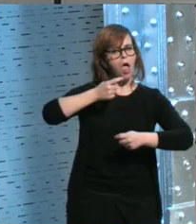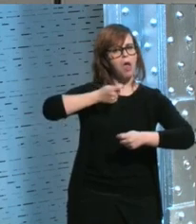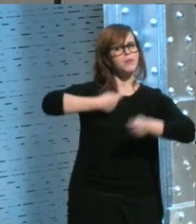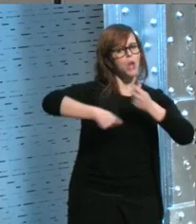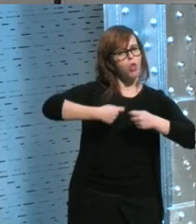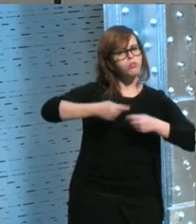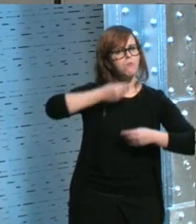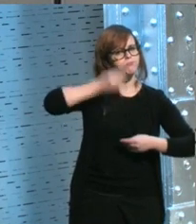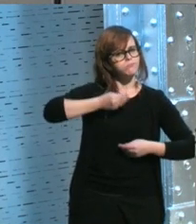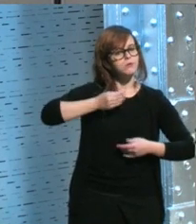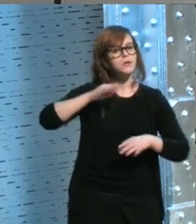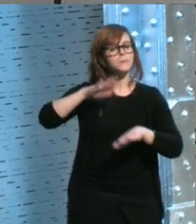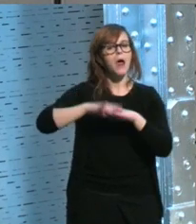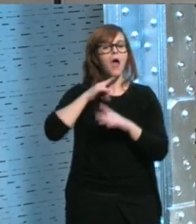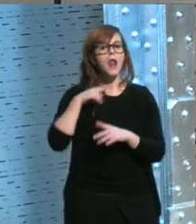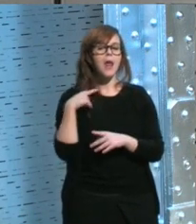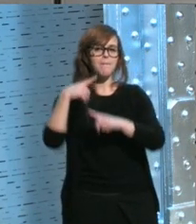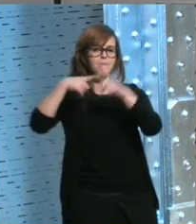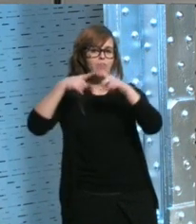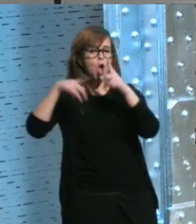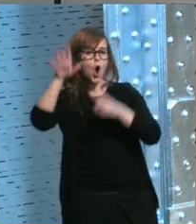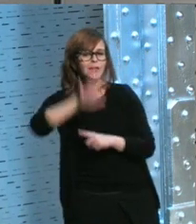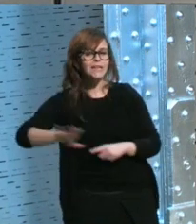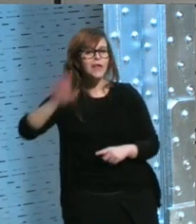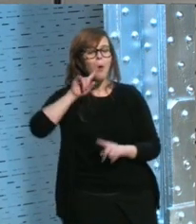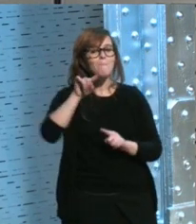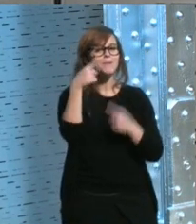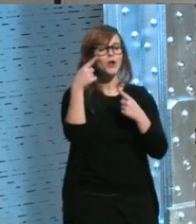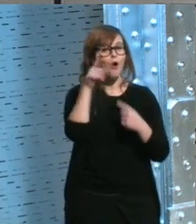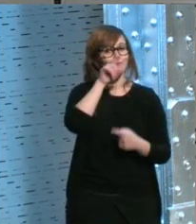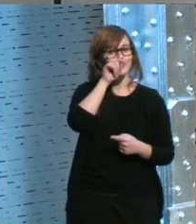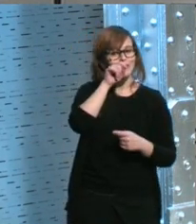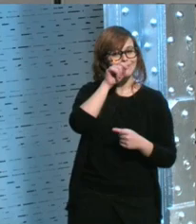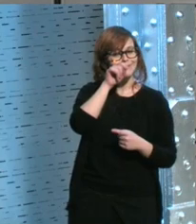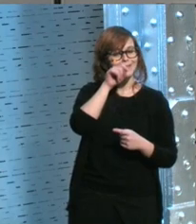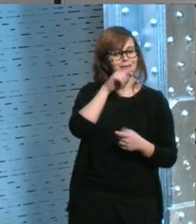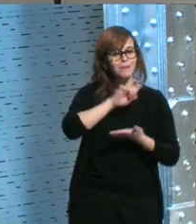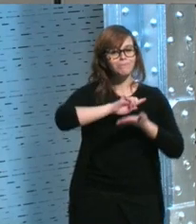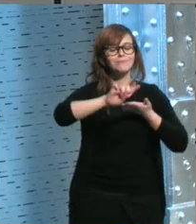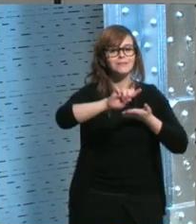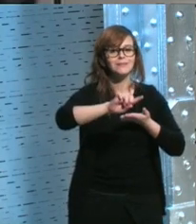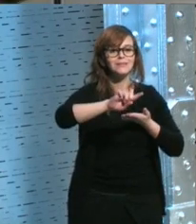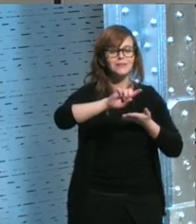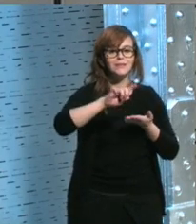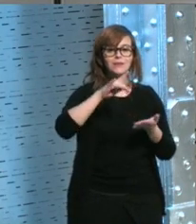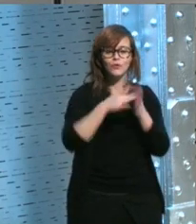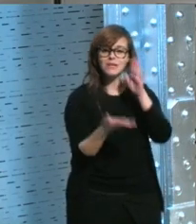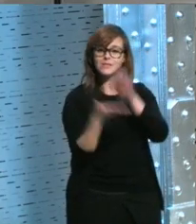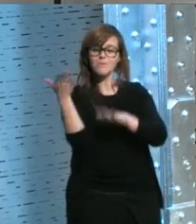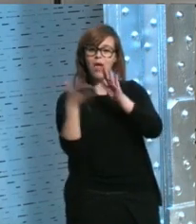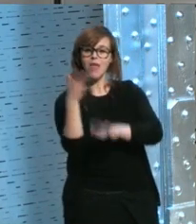para el Medio Oriente, y lo primero que hizo fue un tweet para decir que se vaya Tantawi, el